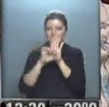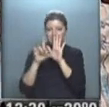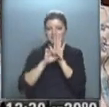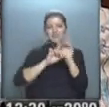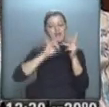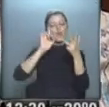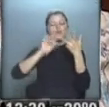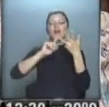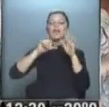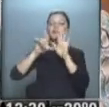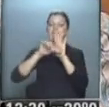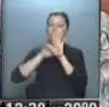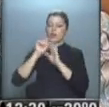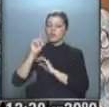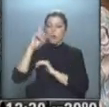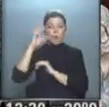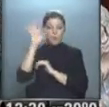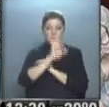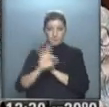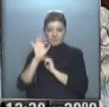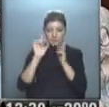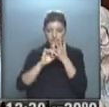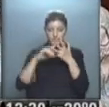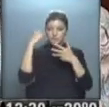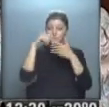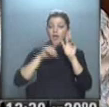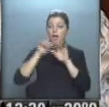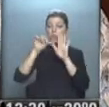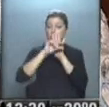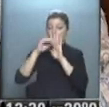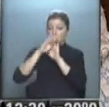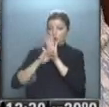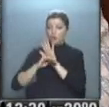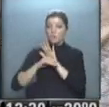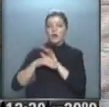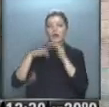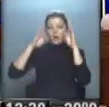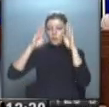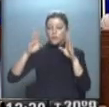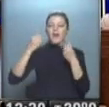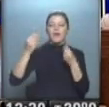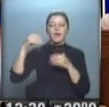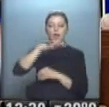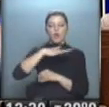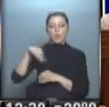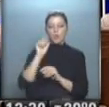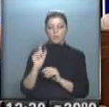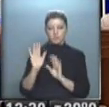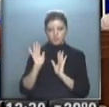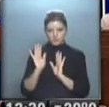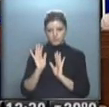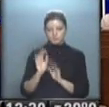legisladores que nos transmitieron la visión local. Muchas de las normas tienen que ver con cuestiones locales. Gracias. Próximo. En el